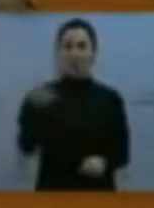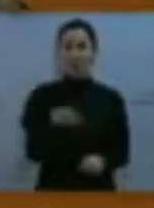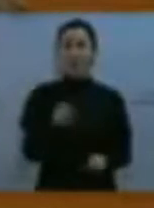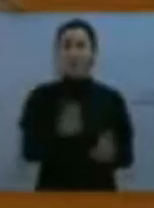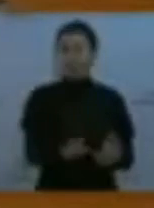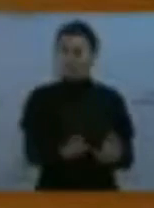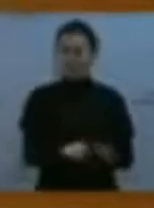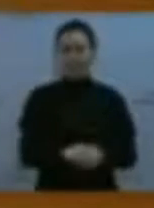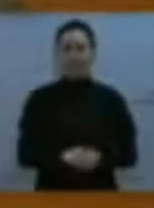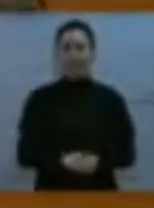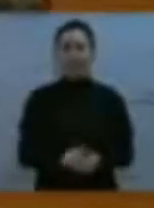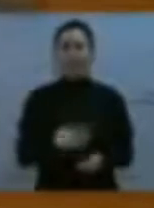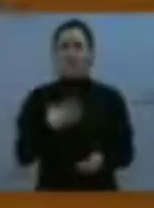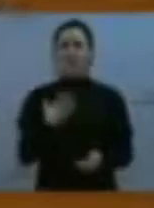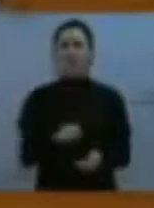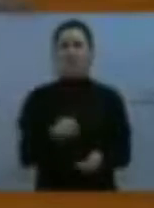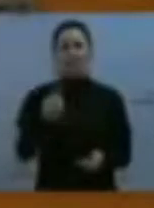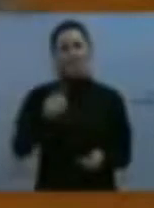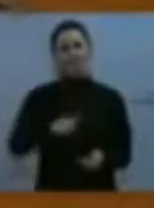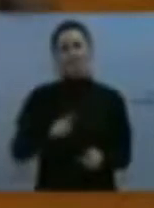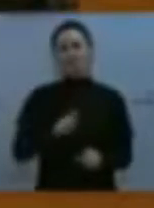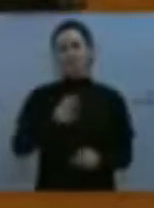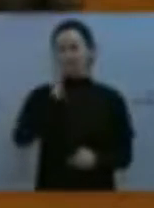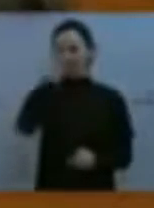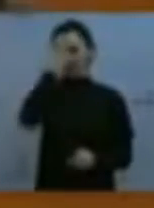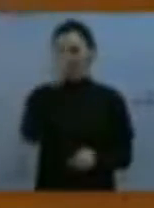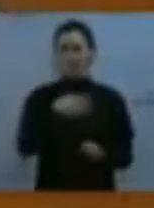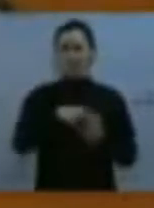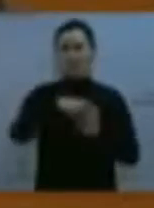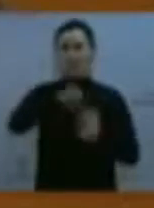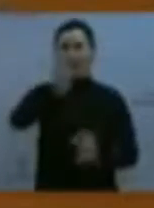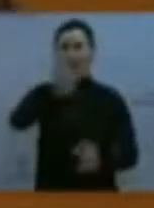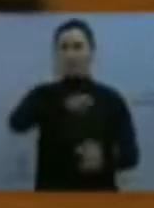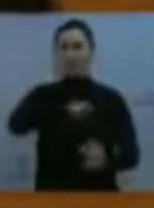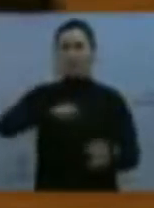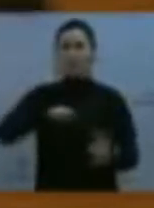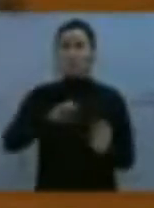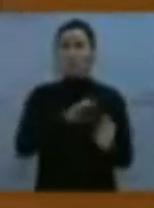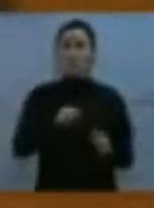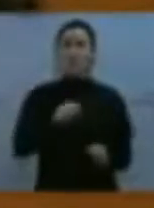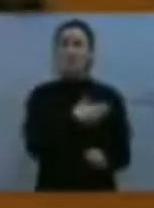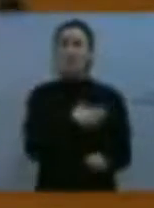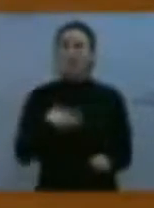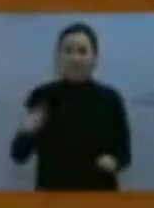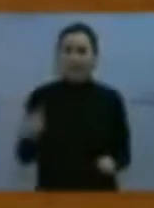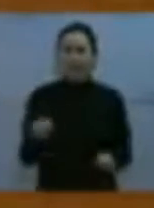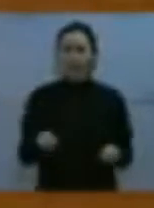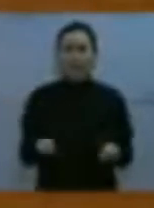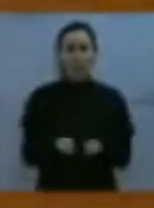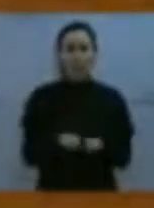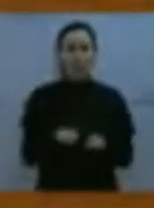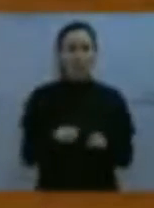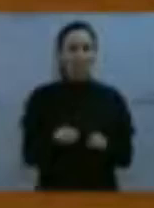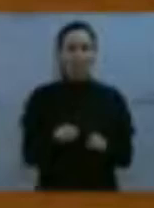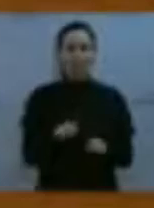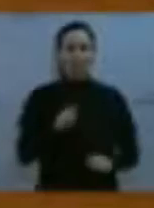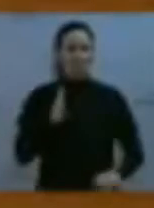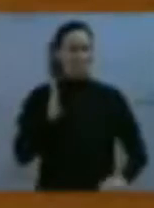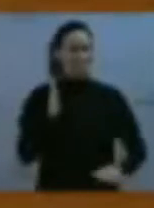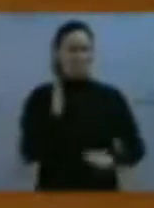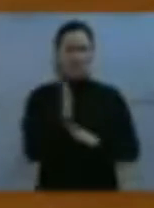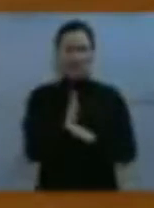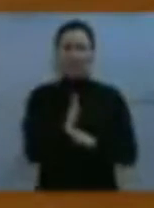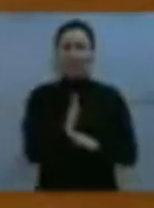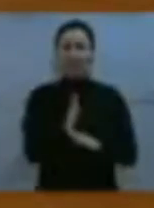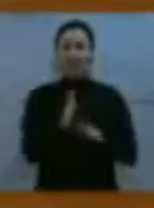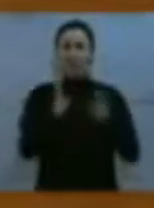catalán, el independentismo, lo que pretende es romper para trocear la caja única de la seguridad social.